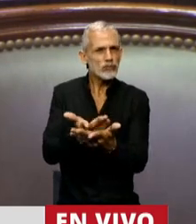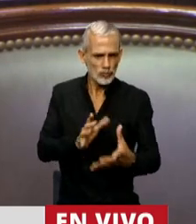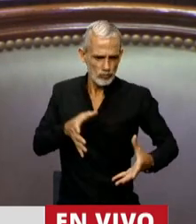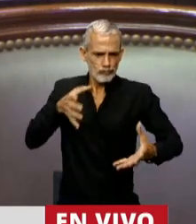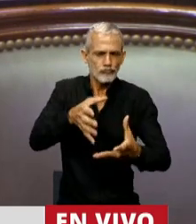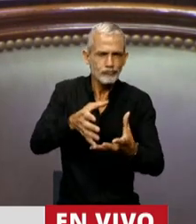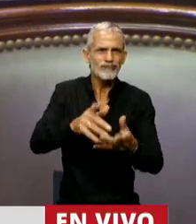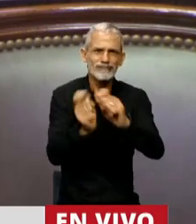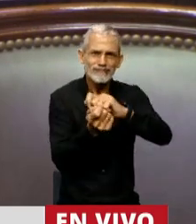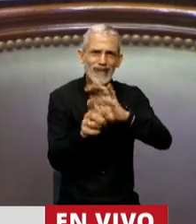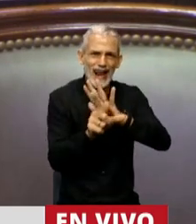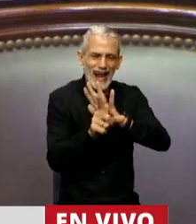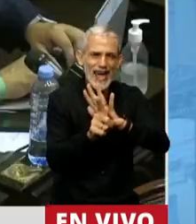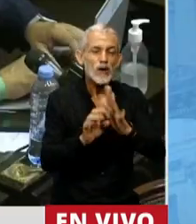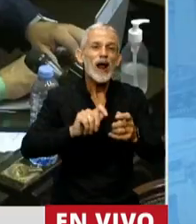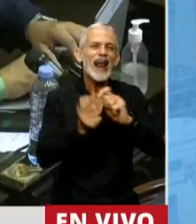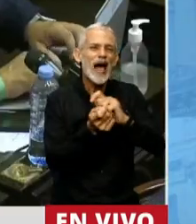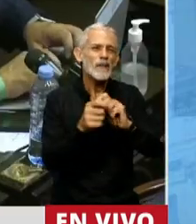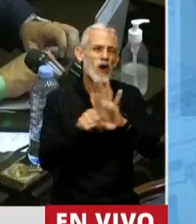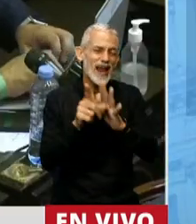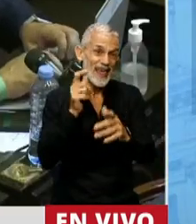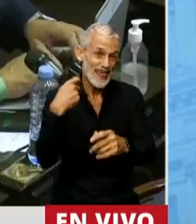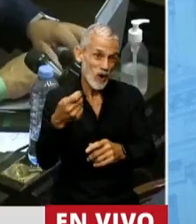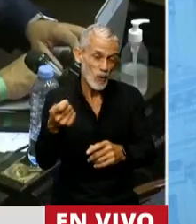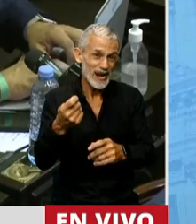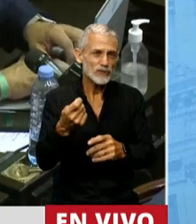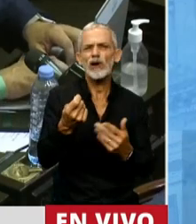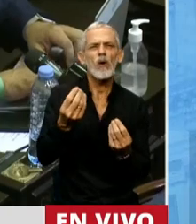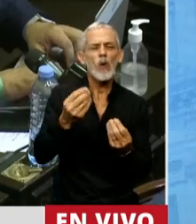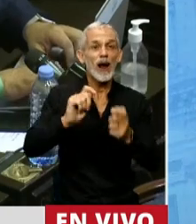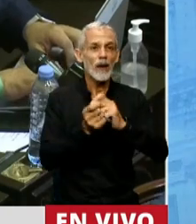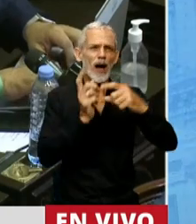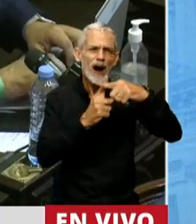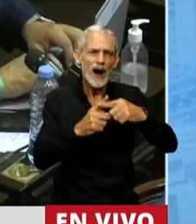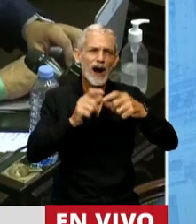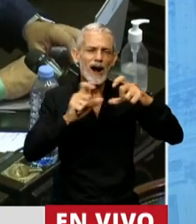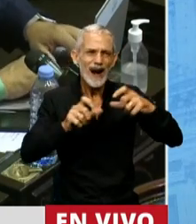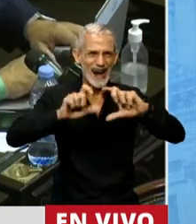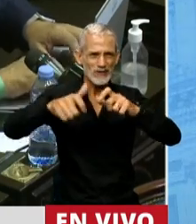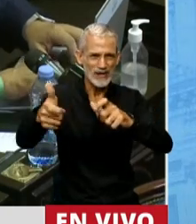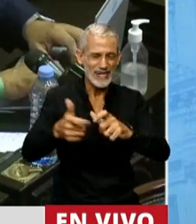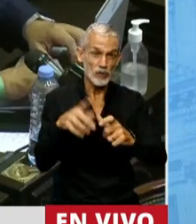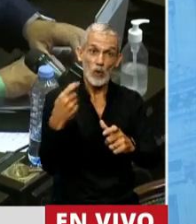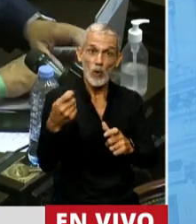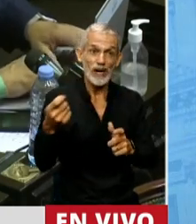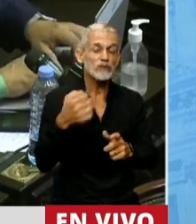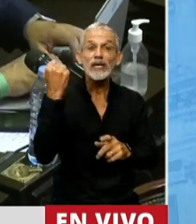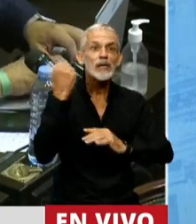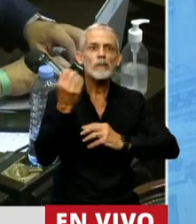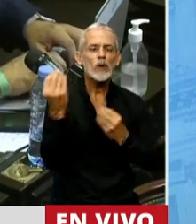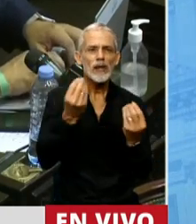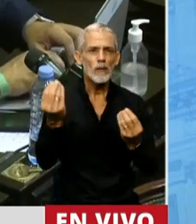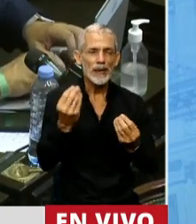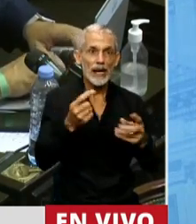paquete de reformas una reforma previsional centrada en cambiar la fórmula de la movilidad jubilatoria como elemento vital para